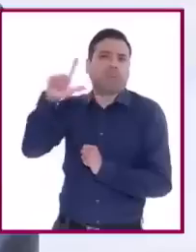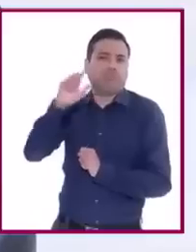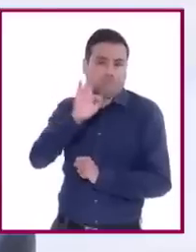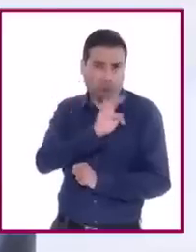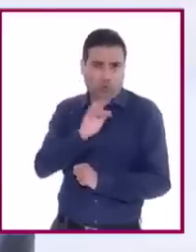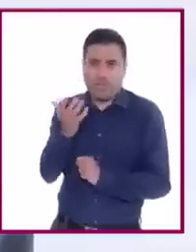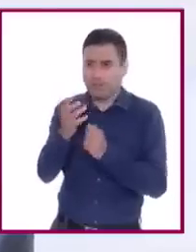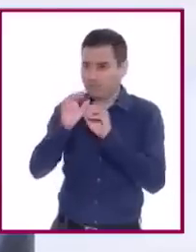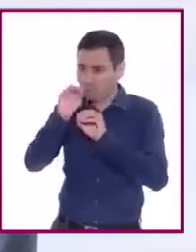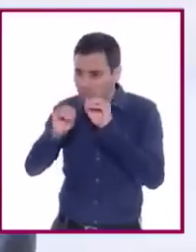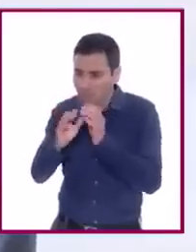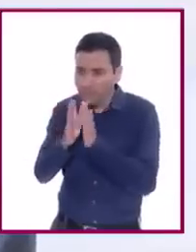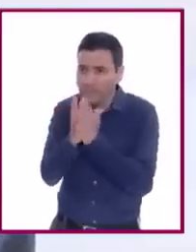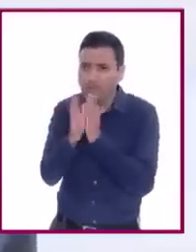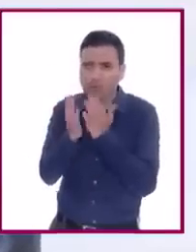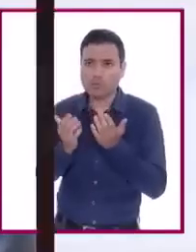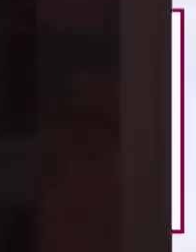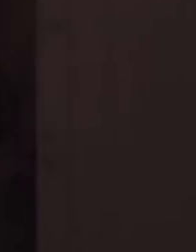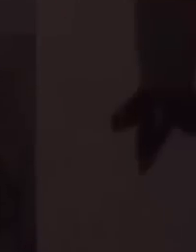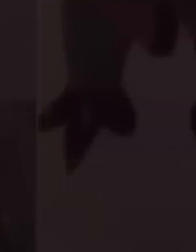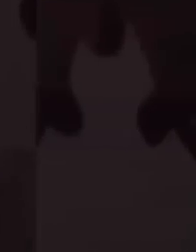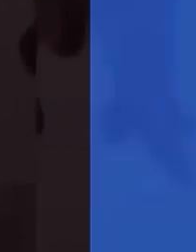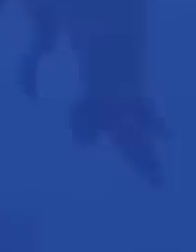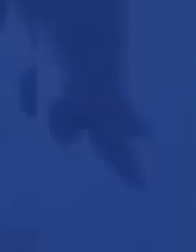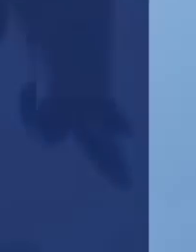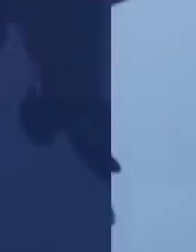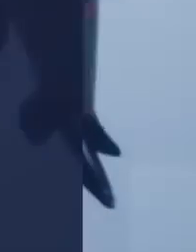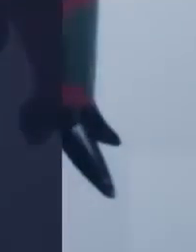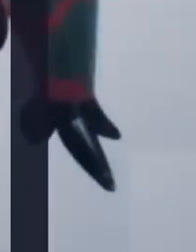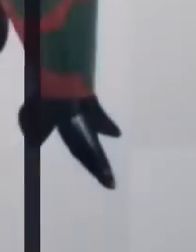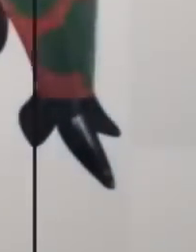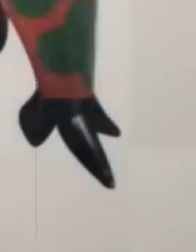abierta Y claro que tenía que estar ahí